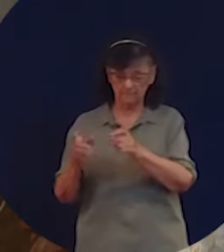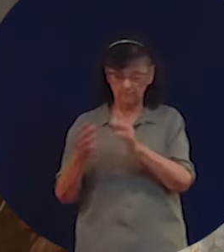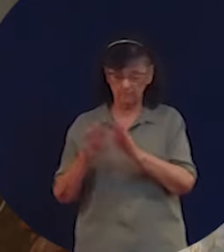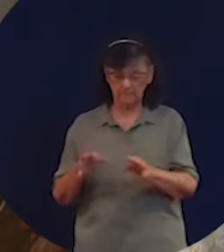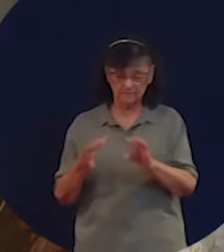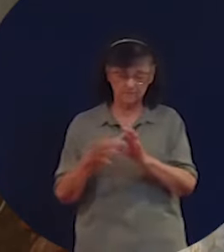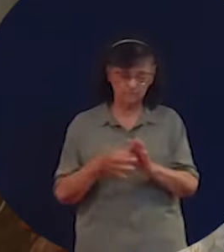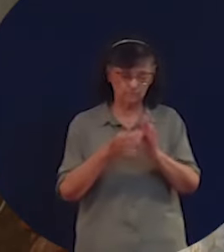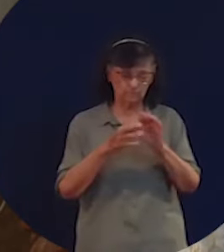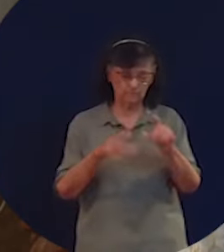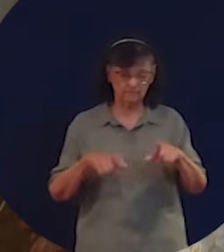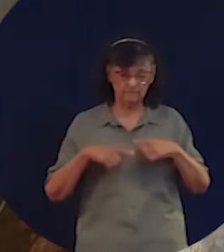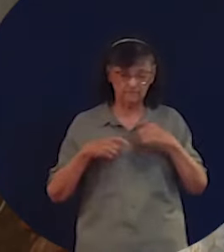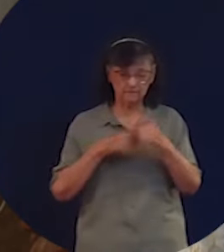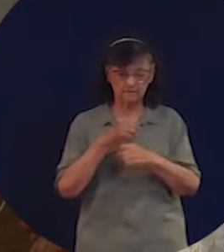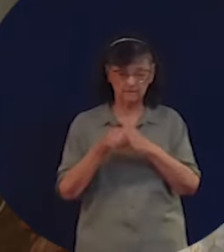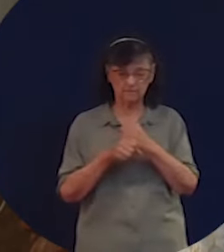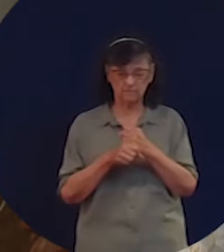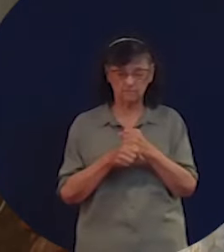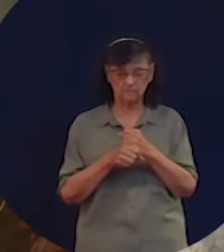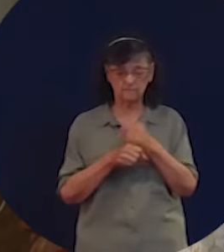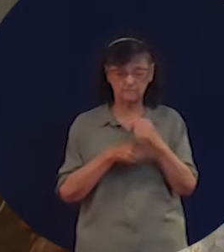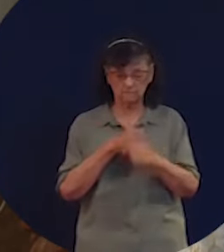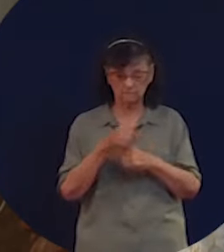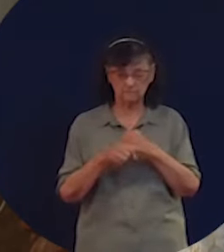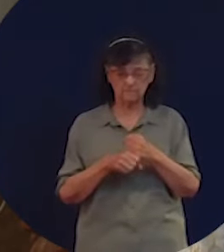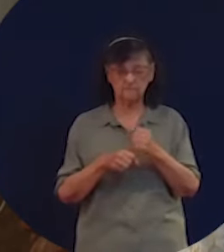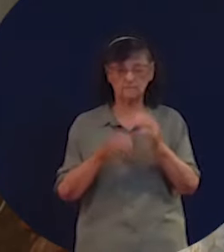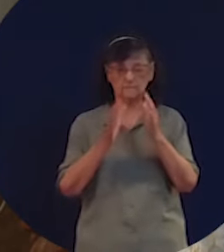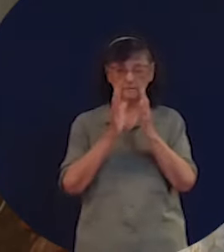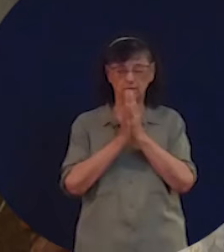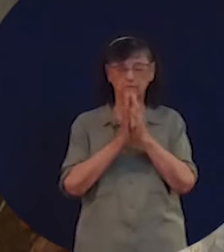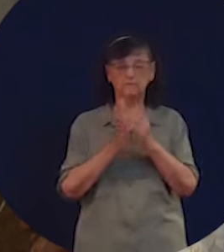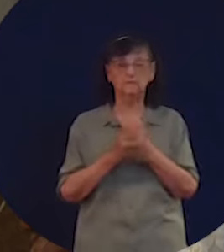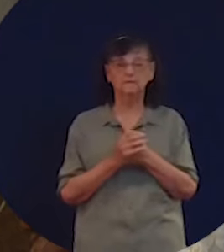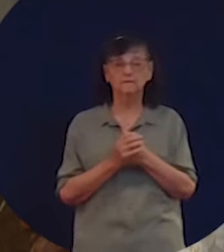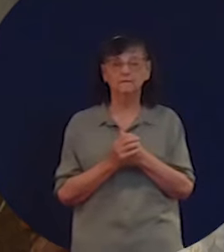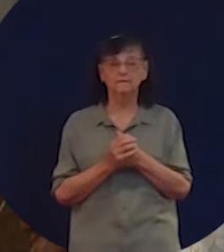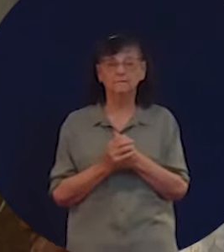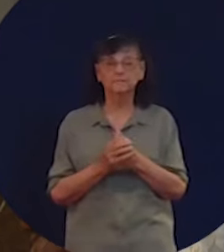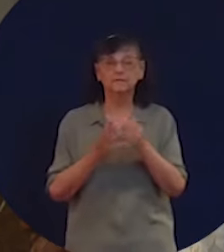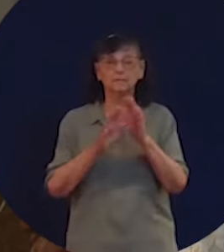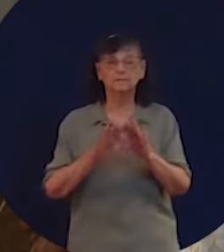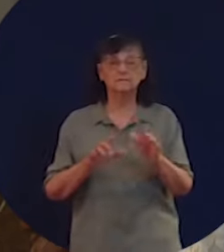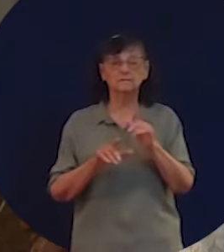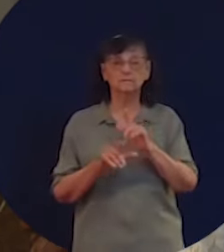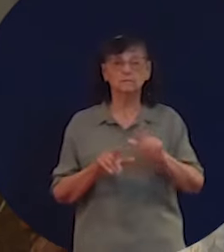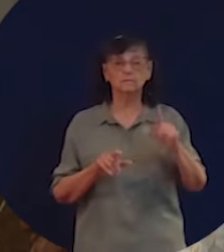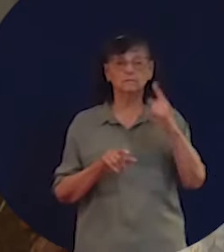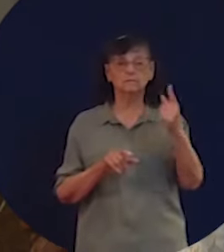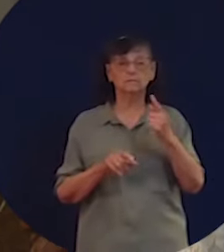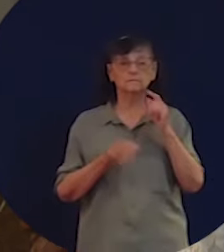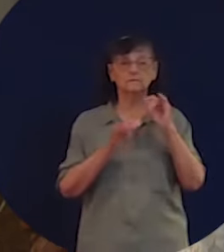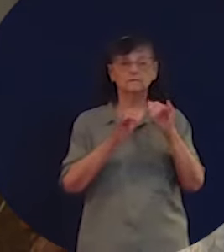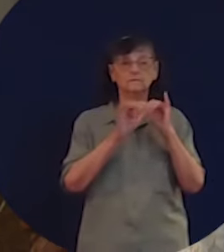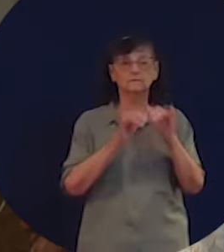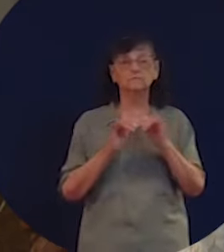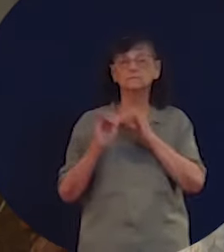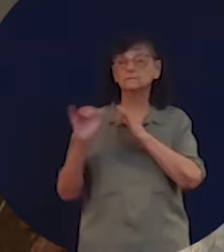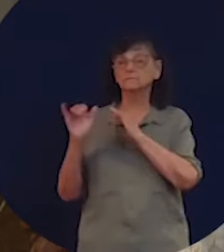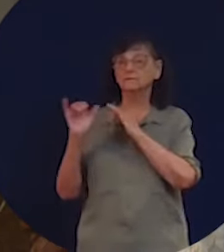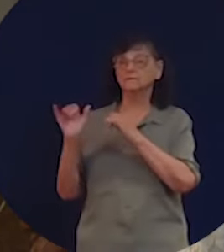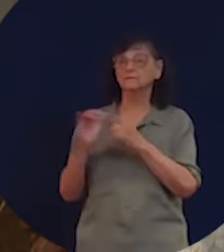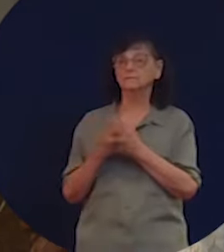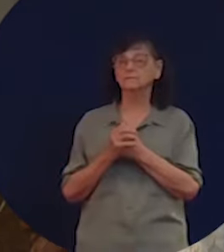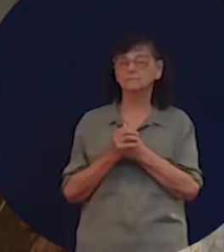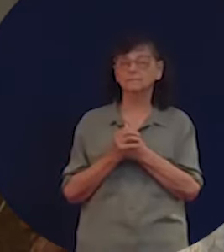y la unidad. Tú que vives y reinas por los siglos de los siglos. Amén. La paz del Señor esté siempre con ustedes. Y con